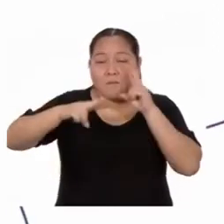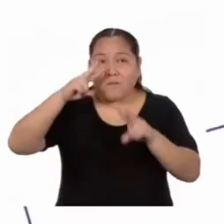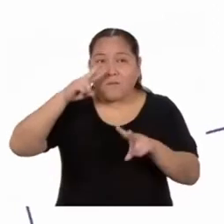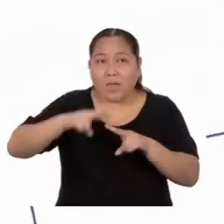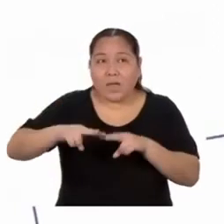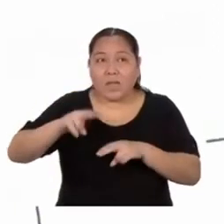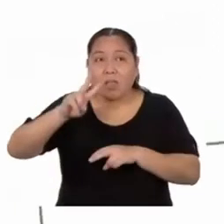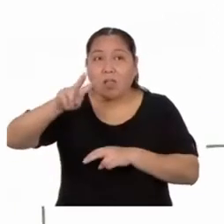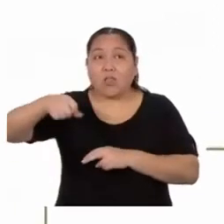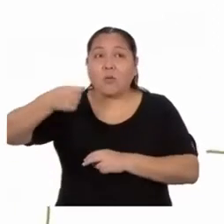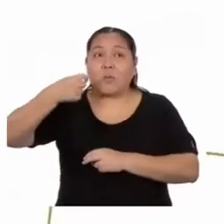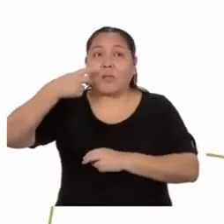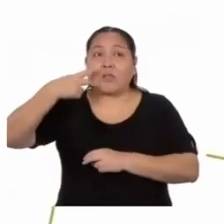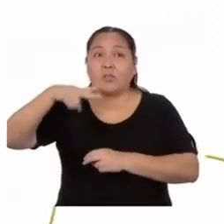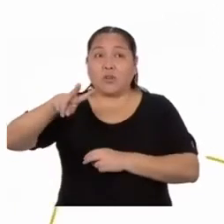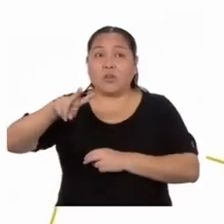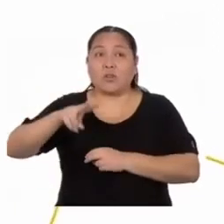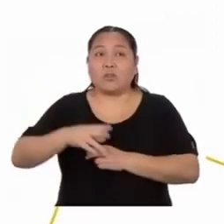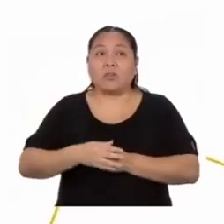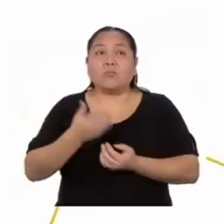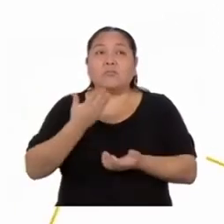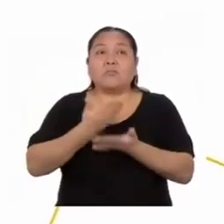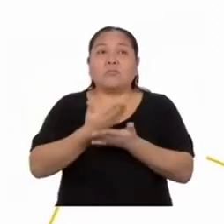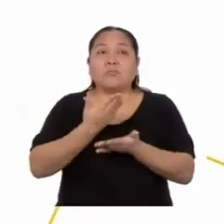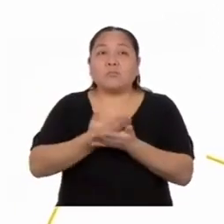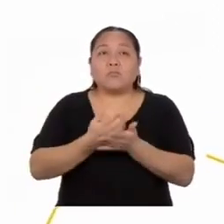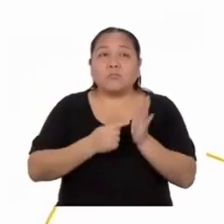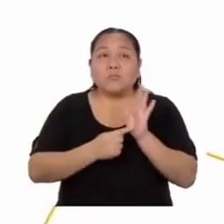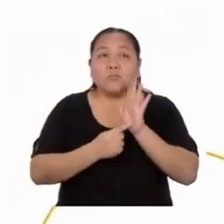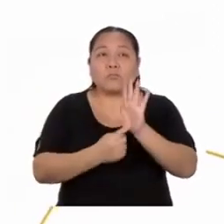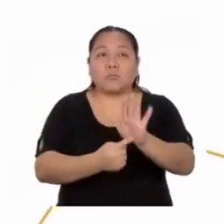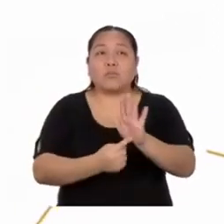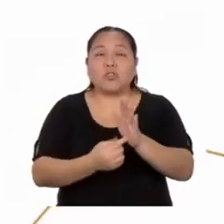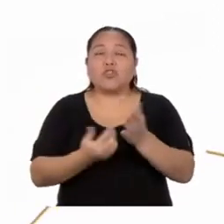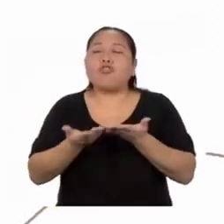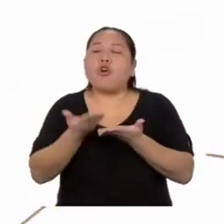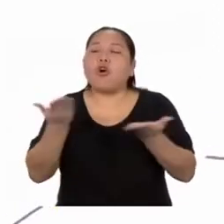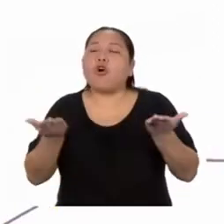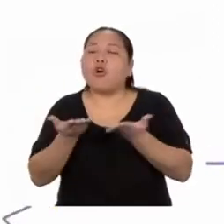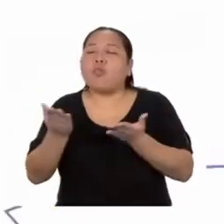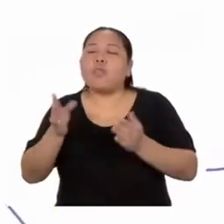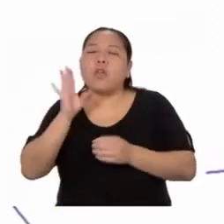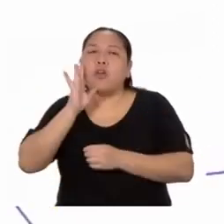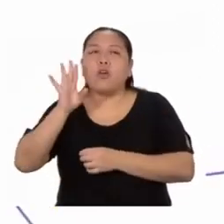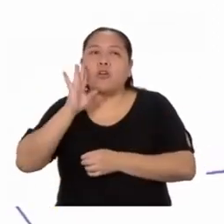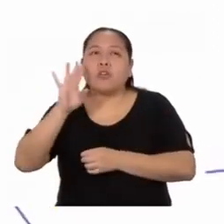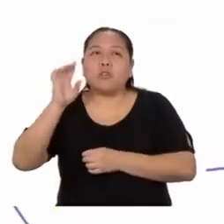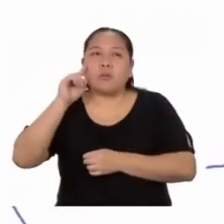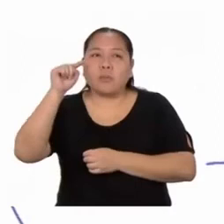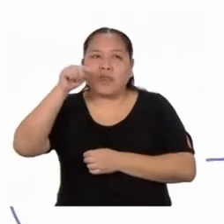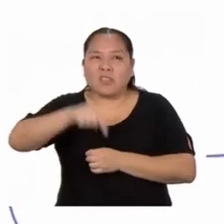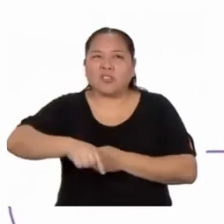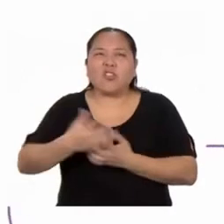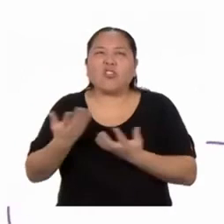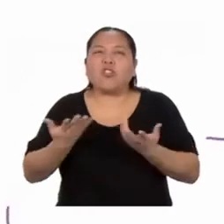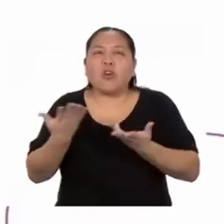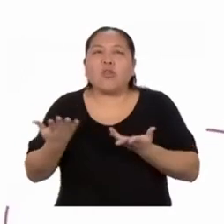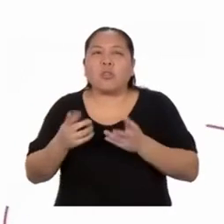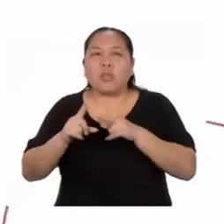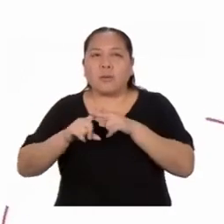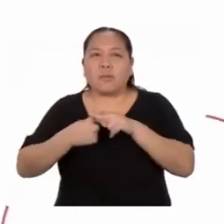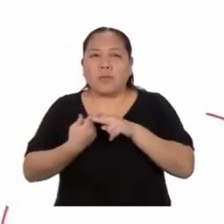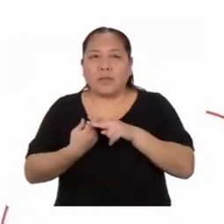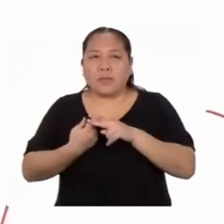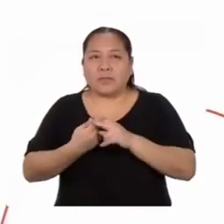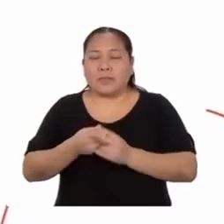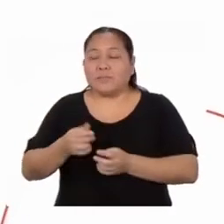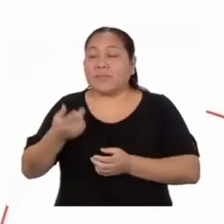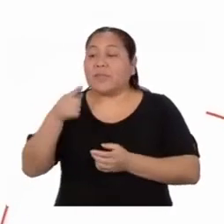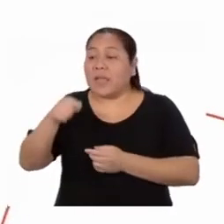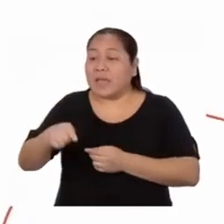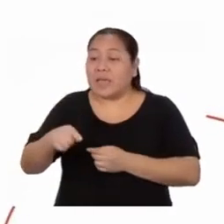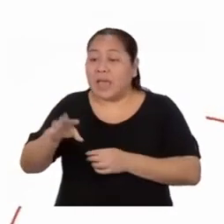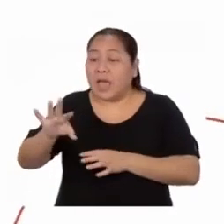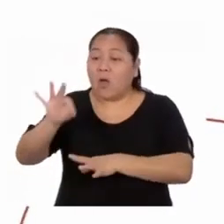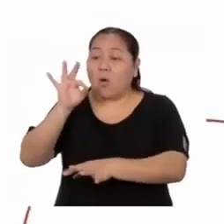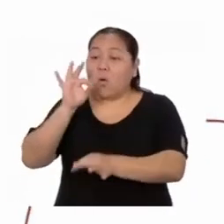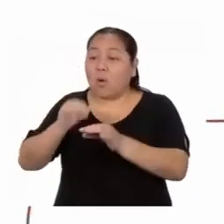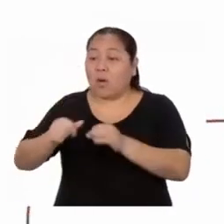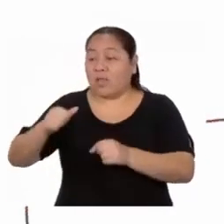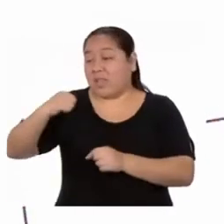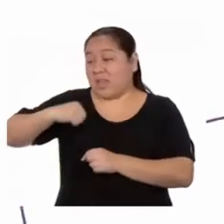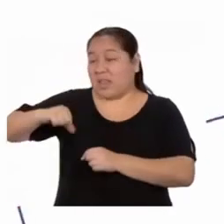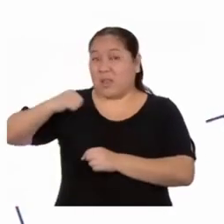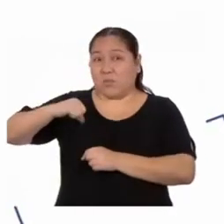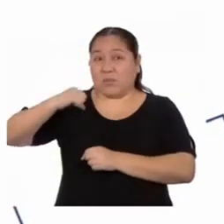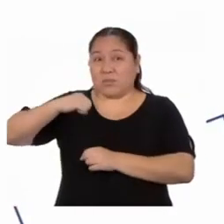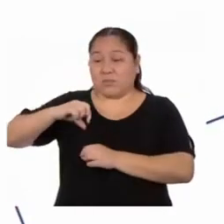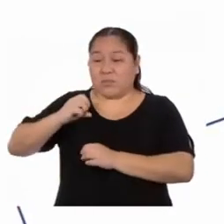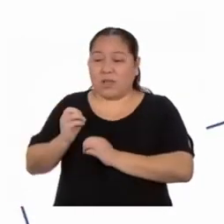de contaminación y origen, siendo uno de ellos el vertimiento de aguas residuales municipales,